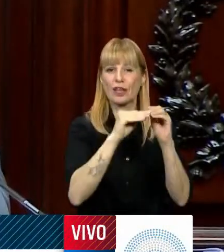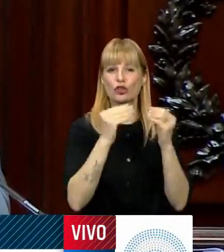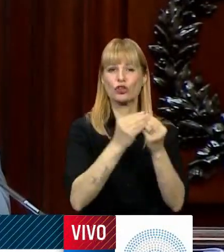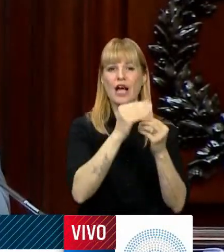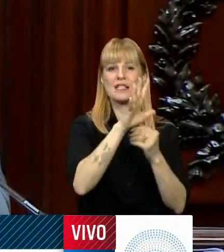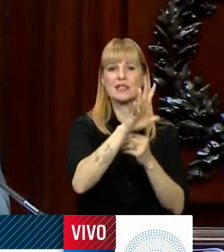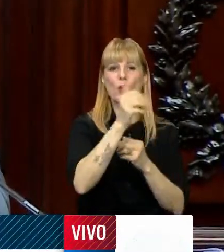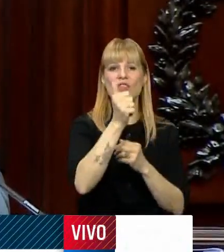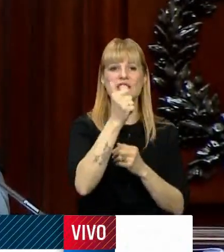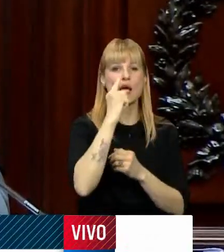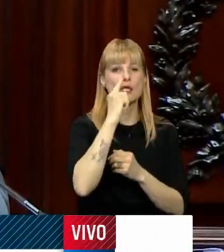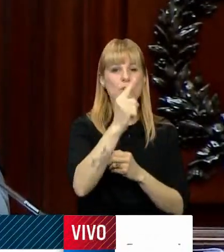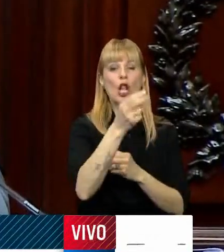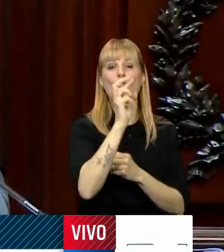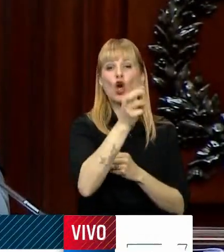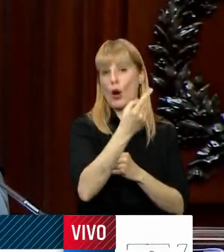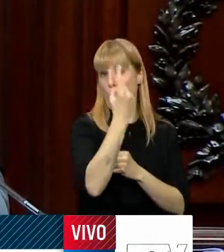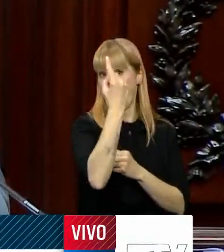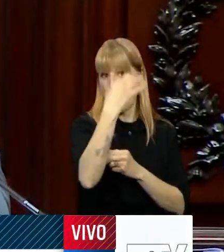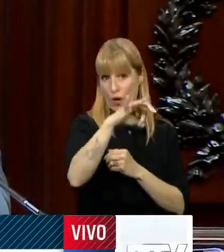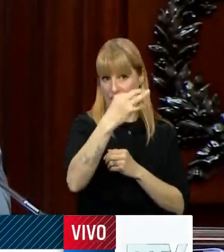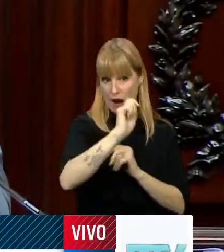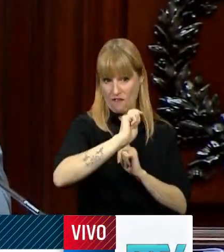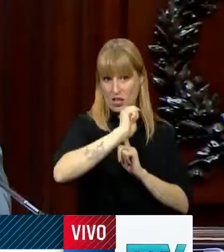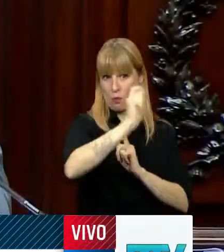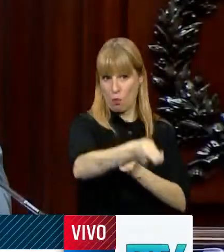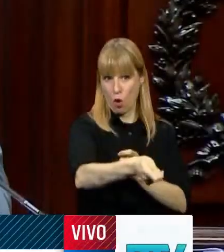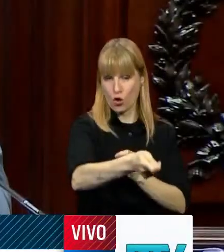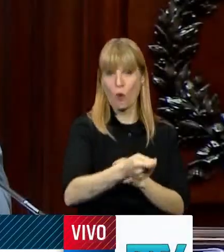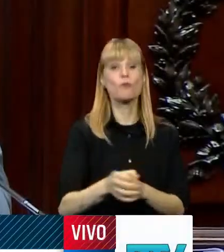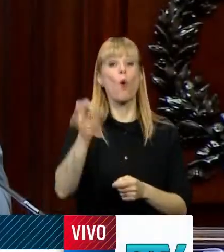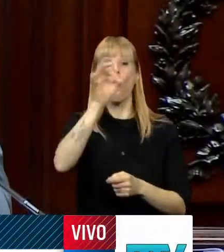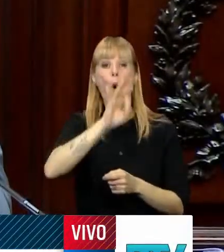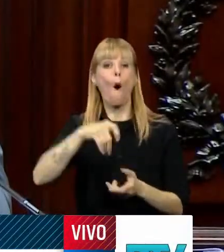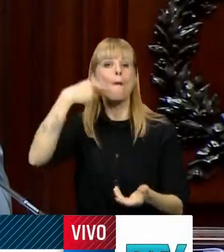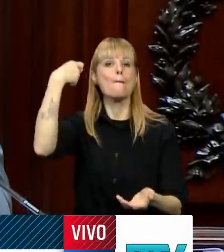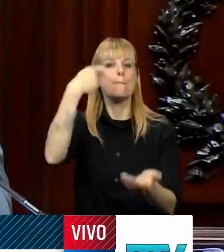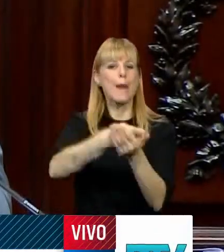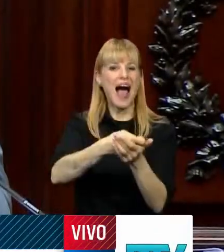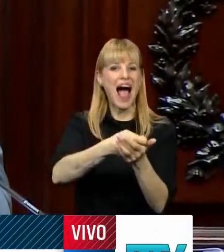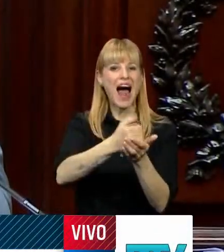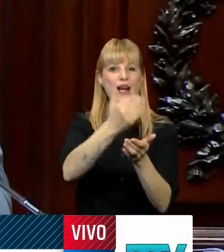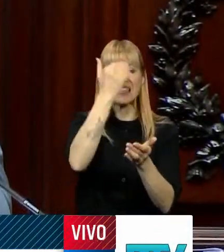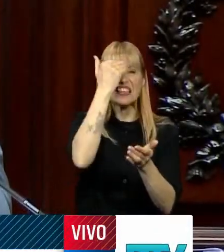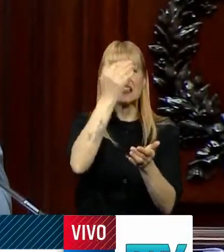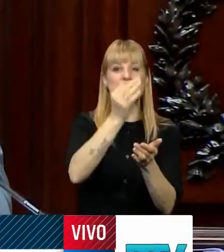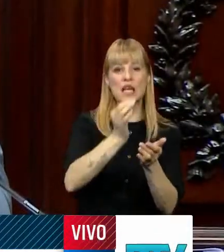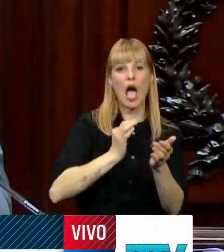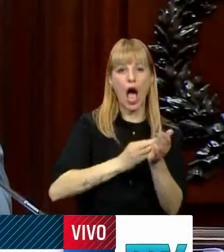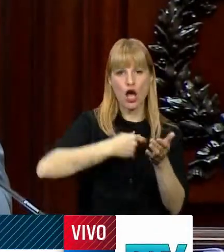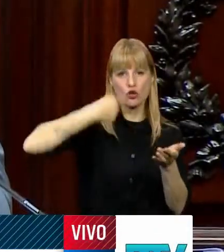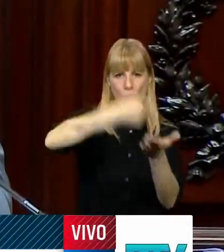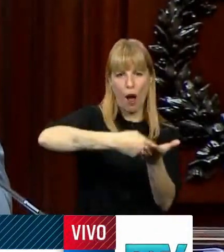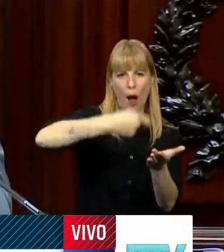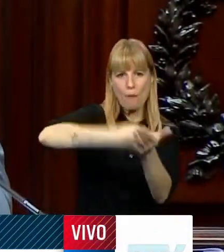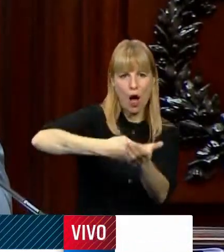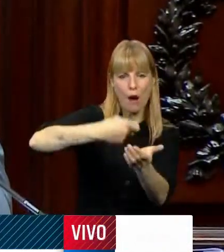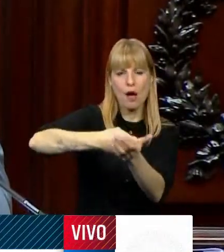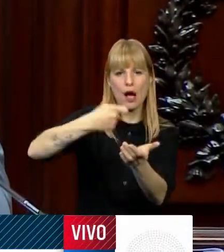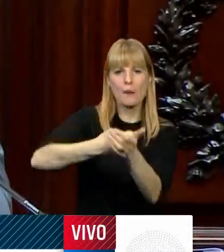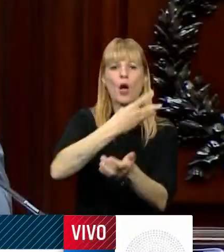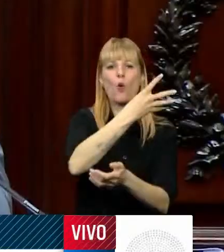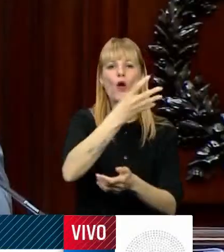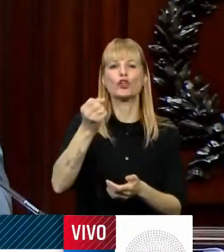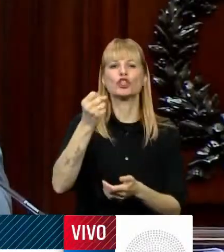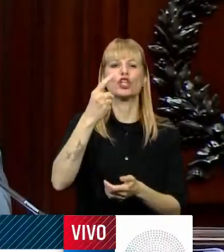56.000 dólares por única vez, o pagarle durante 15 años 400.000